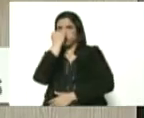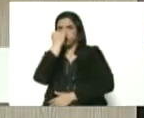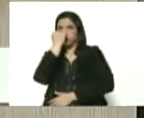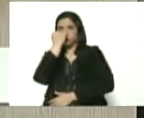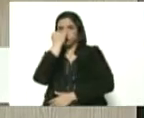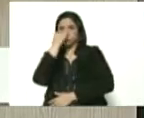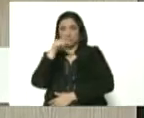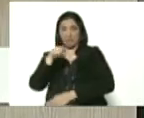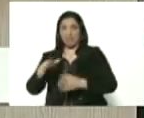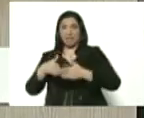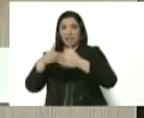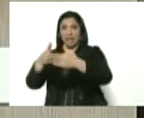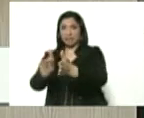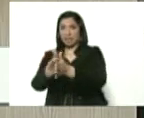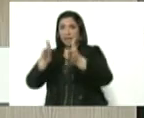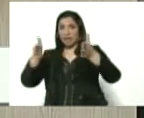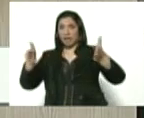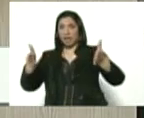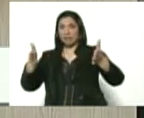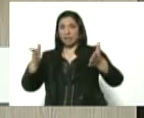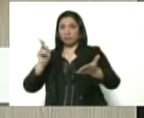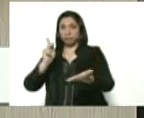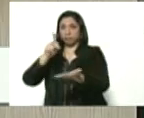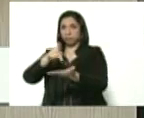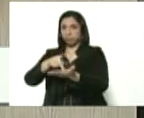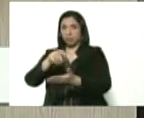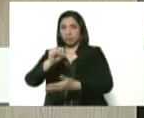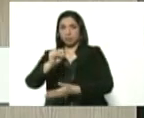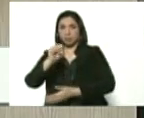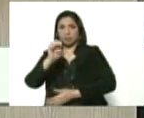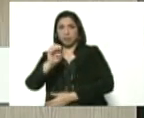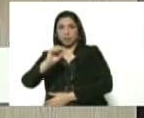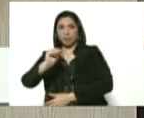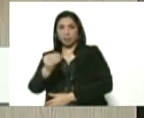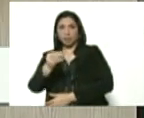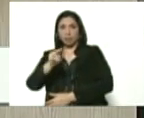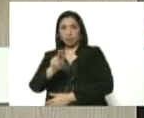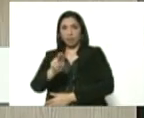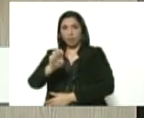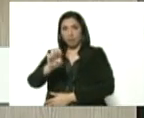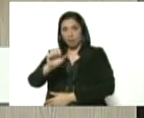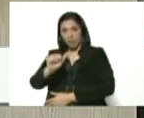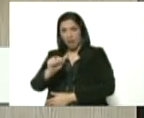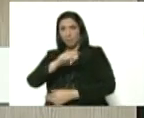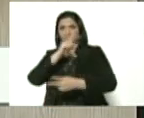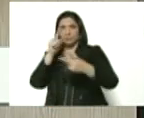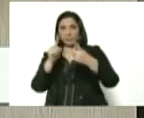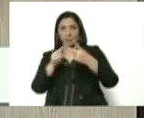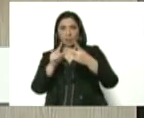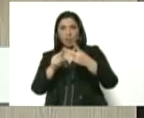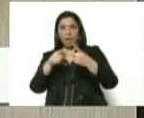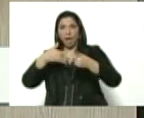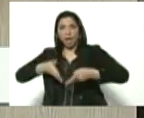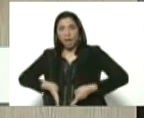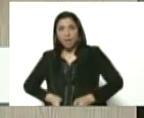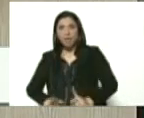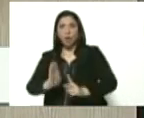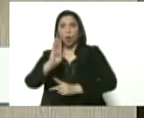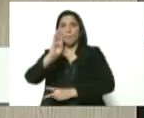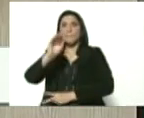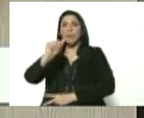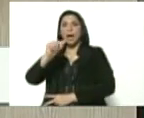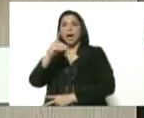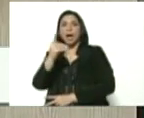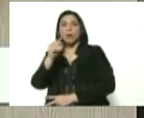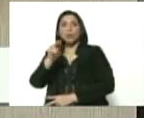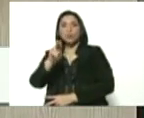esa lancha más grande venía Antonio Sequea, venía el hijo de Isaías Baduel, Adolfo